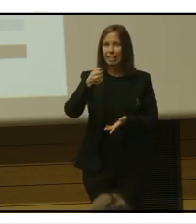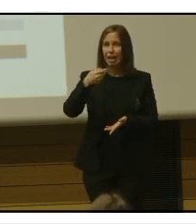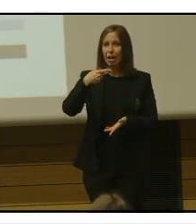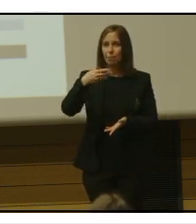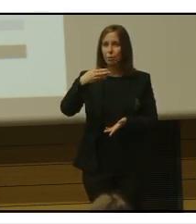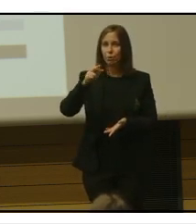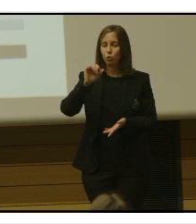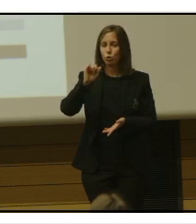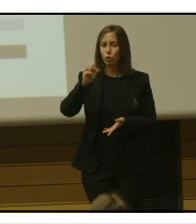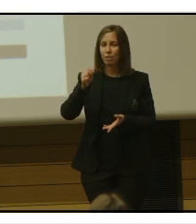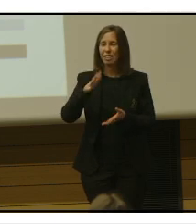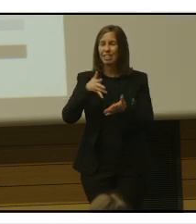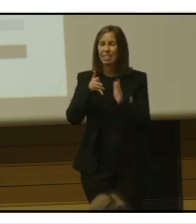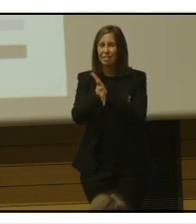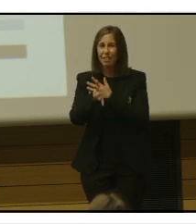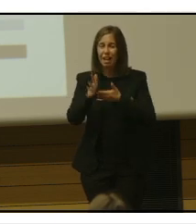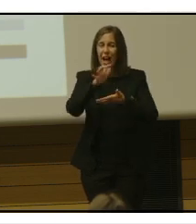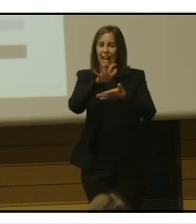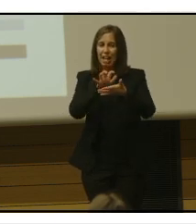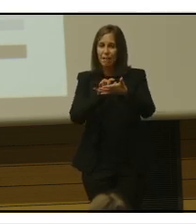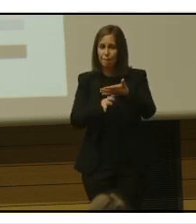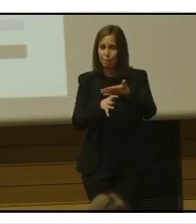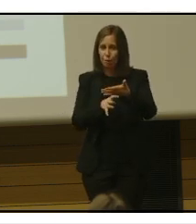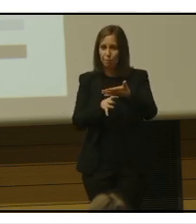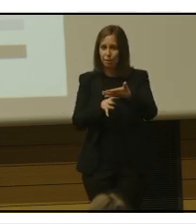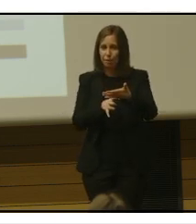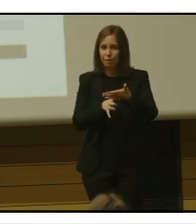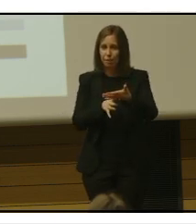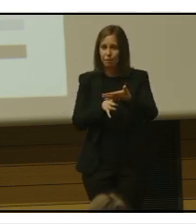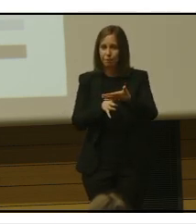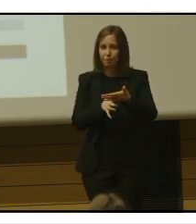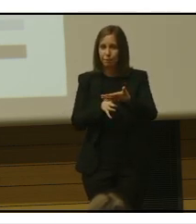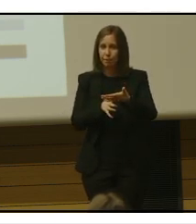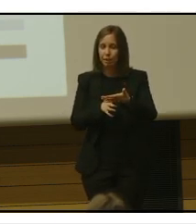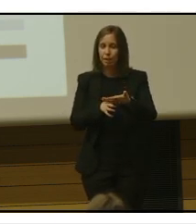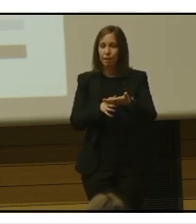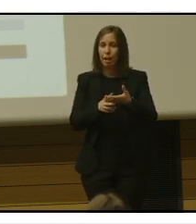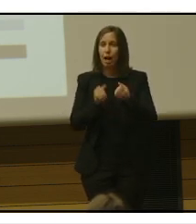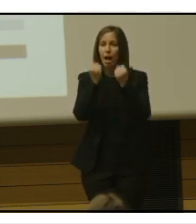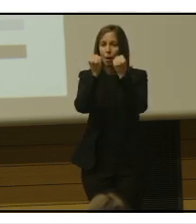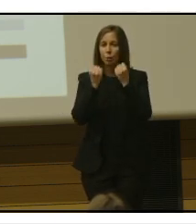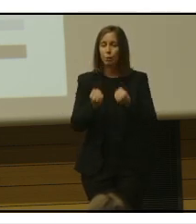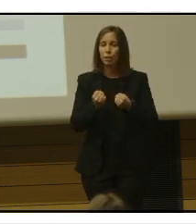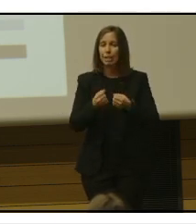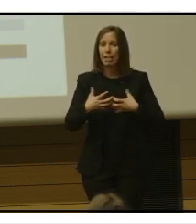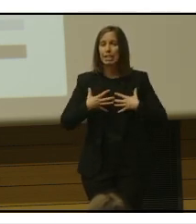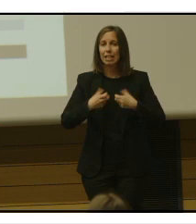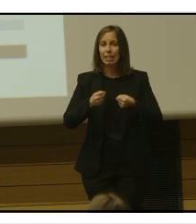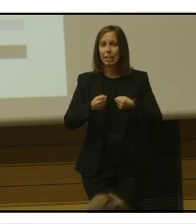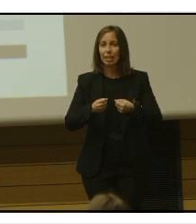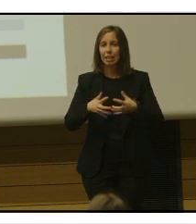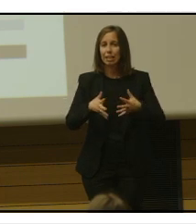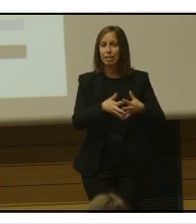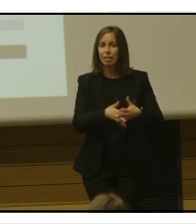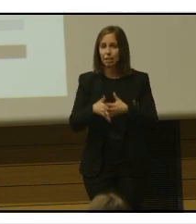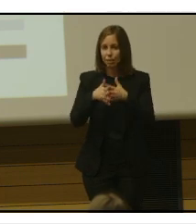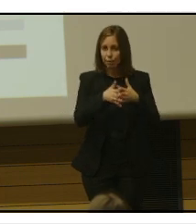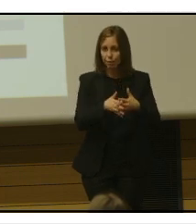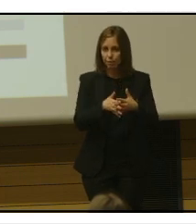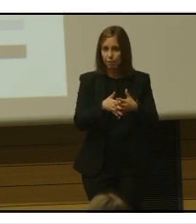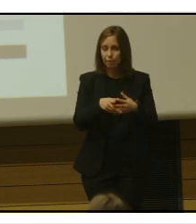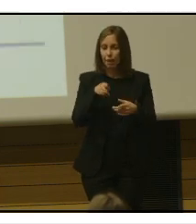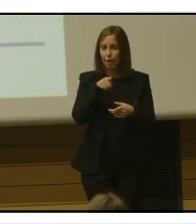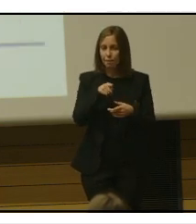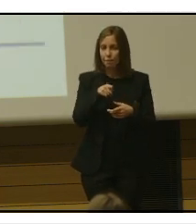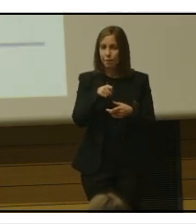son unos informes que se emiten por las autoridades sanitarias americanas. De hecho, a los que trabajéis en promoción de la salud y en prevención de la